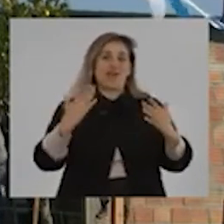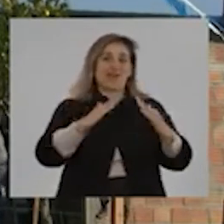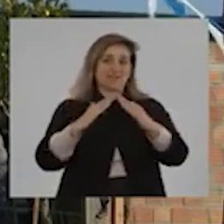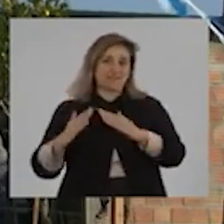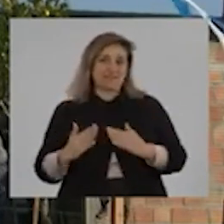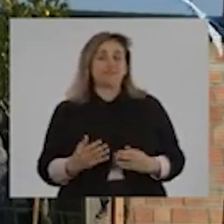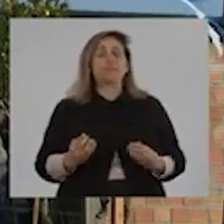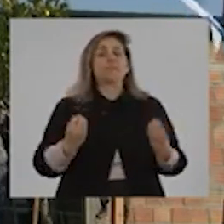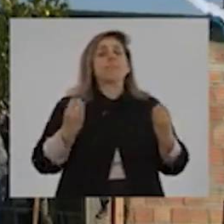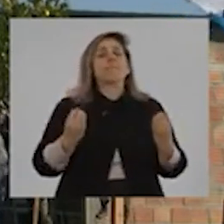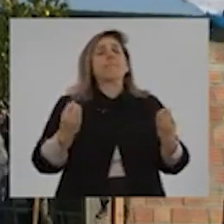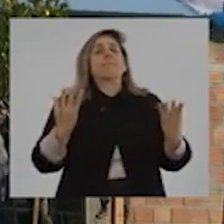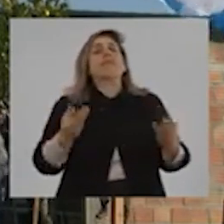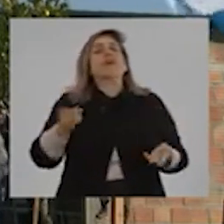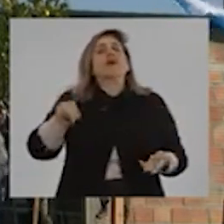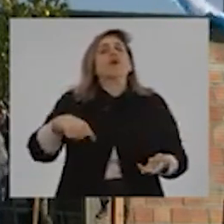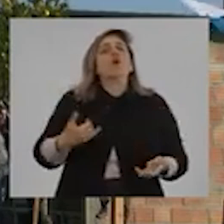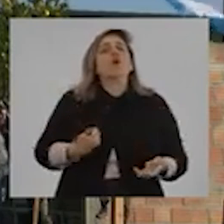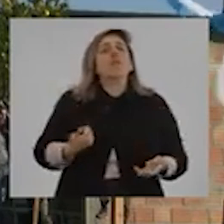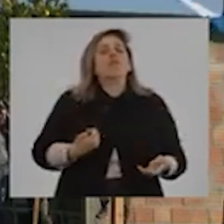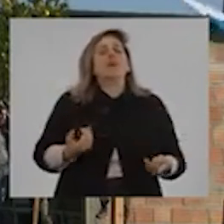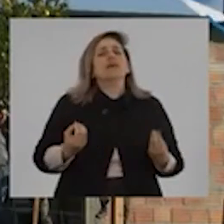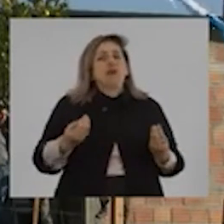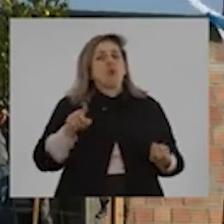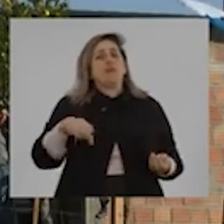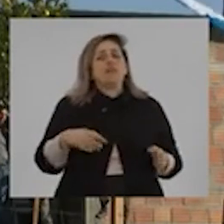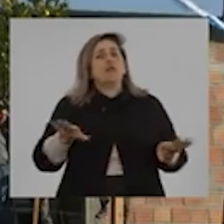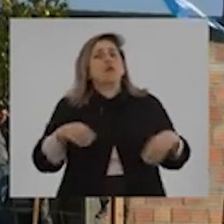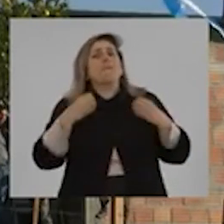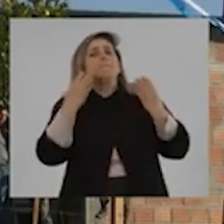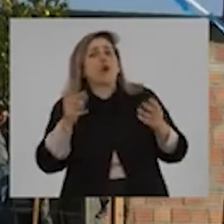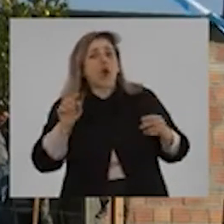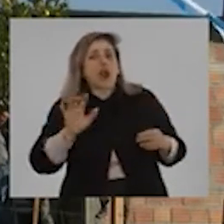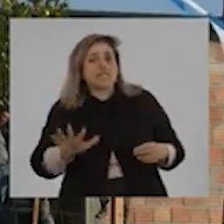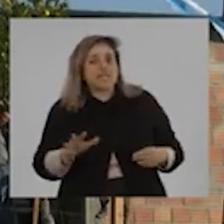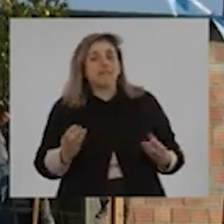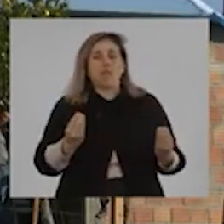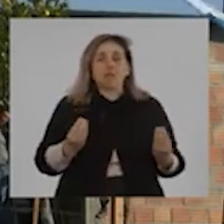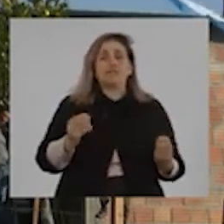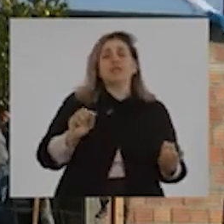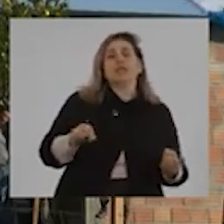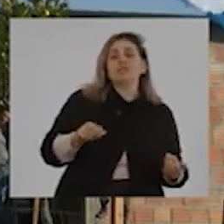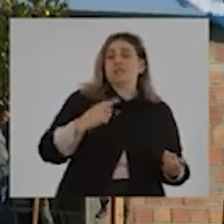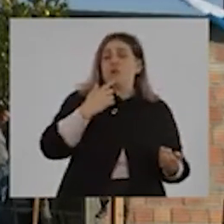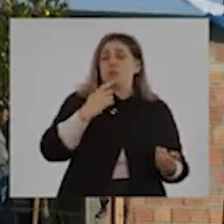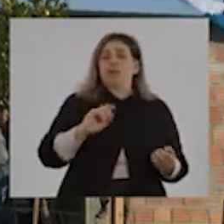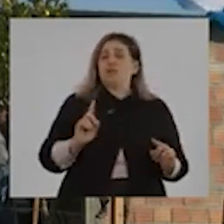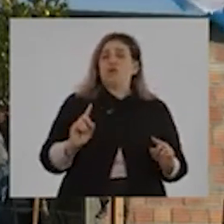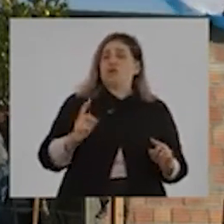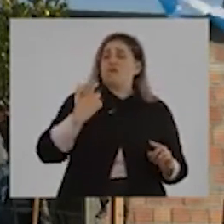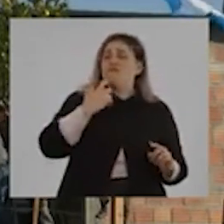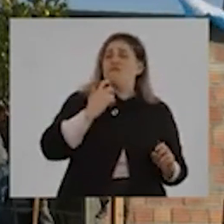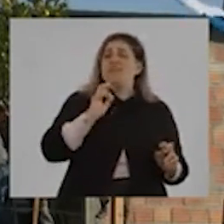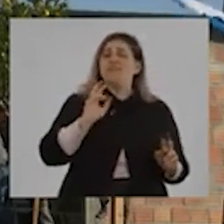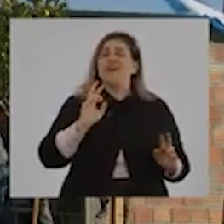¿Y cómo se puede hacer eso? ¿O cómo se puede hacer mejor eso? Con algo que, tampoco yo lo escucho mucho, pero